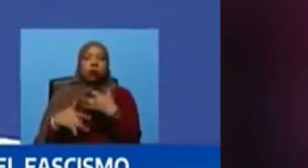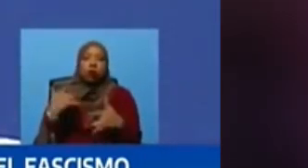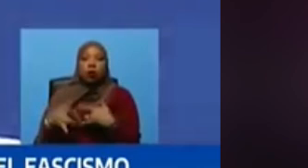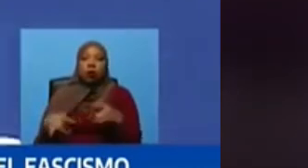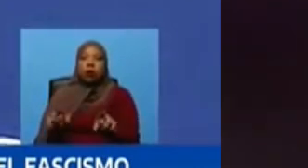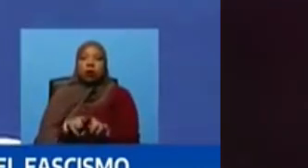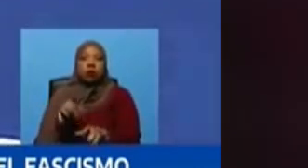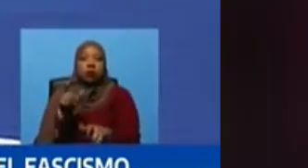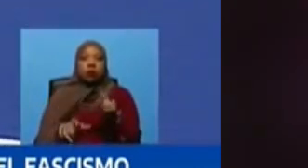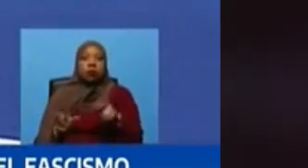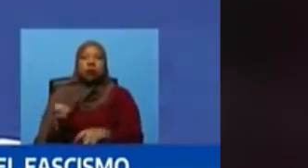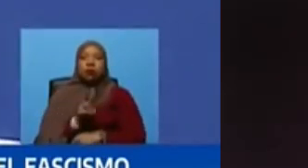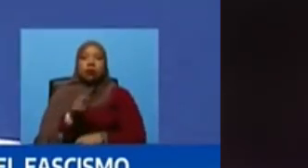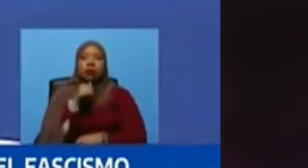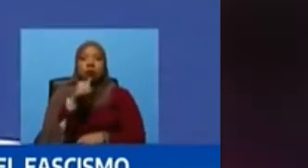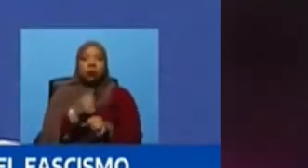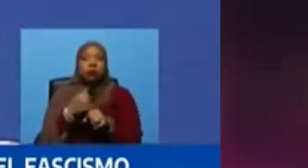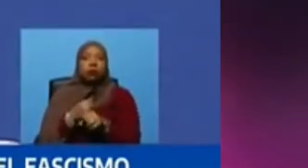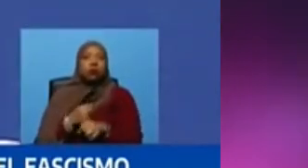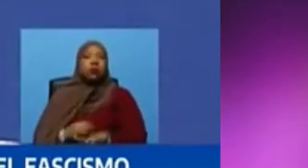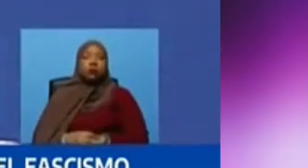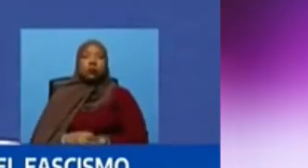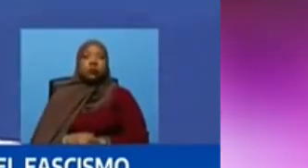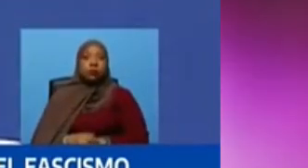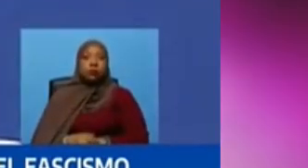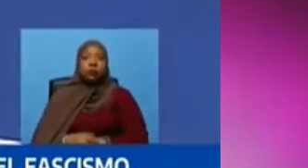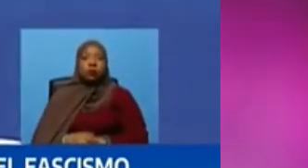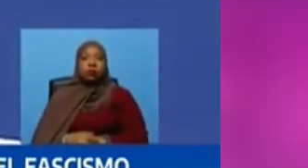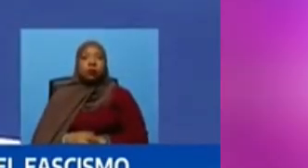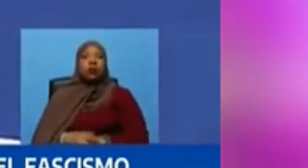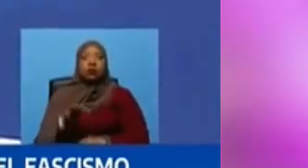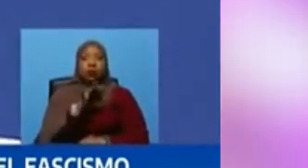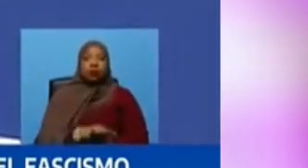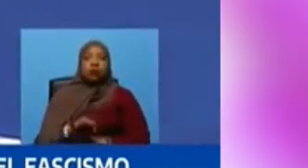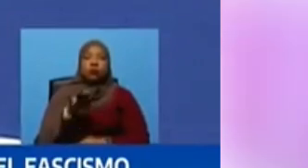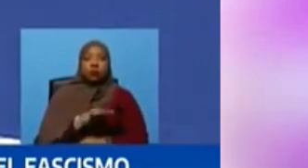para el avance de los panzers y de las tropas de Hitler.